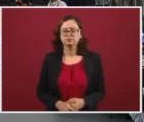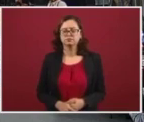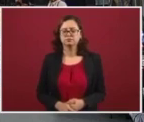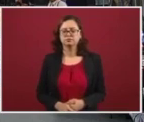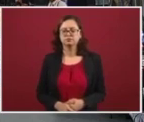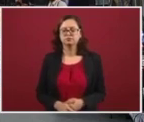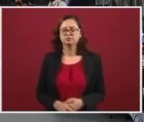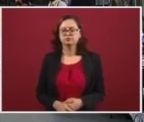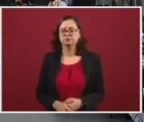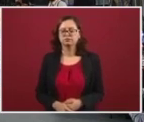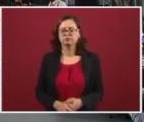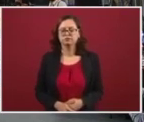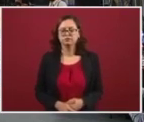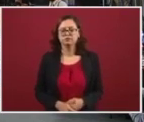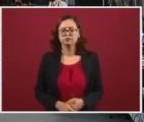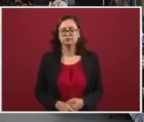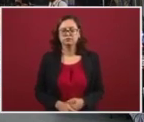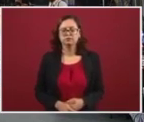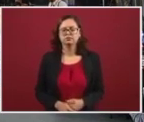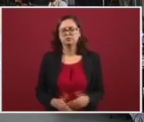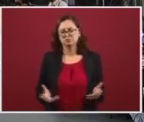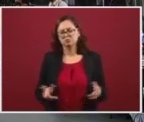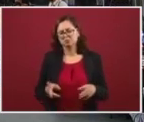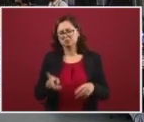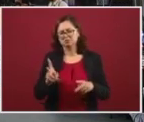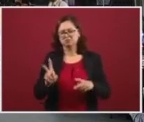es conocido.